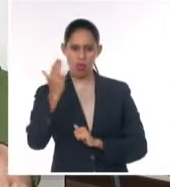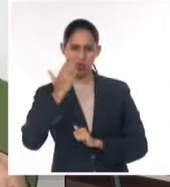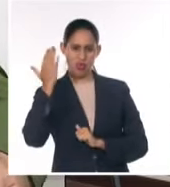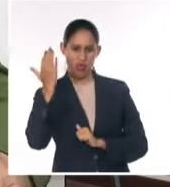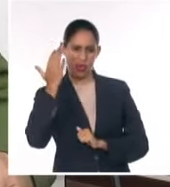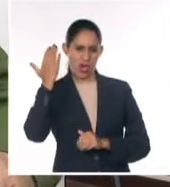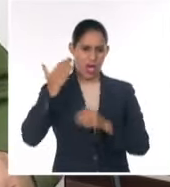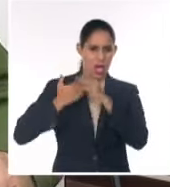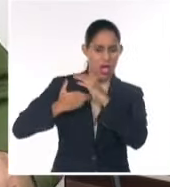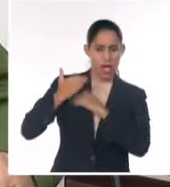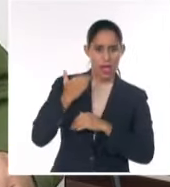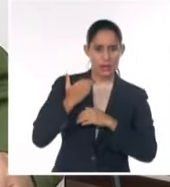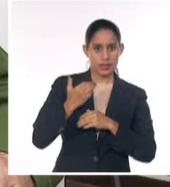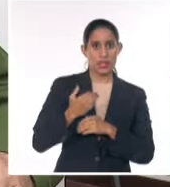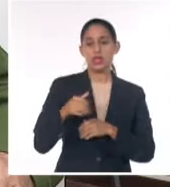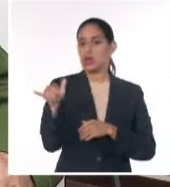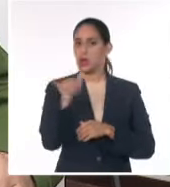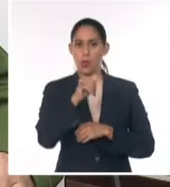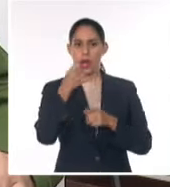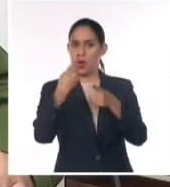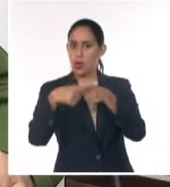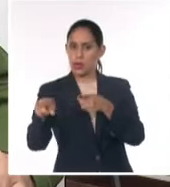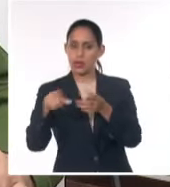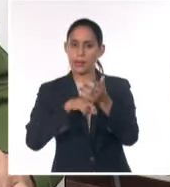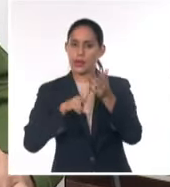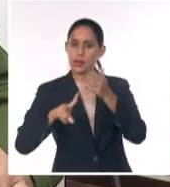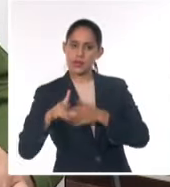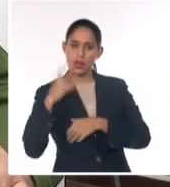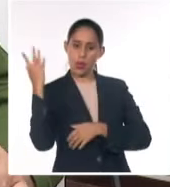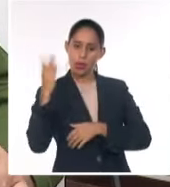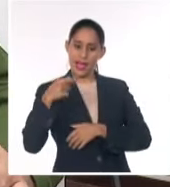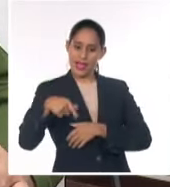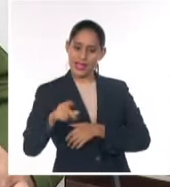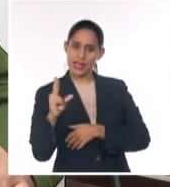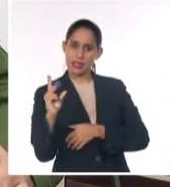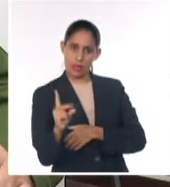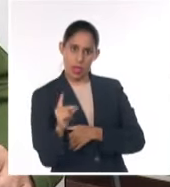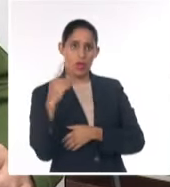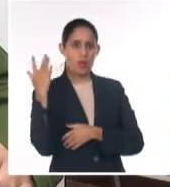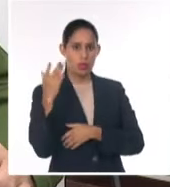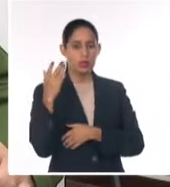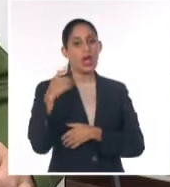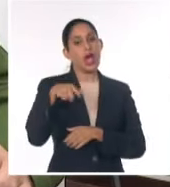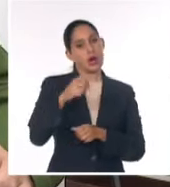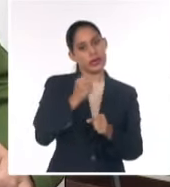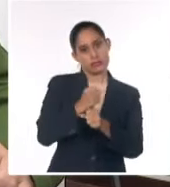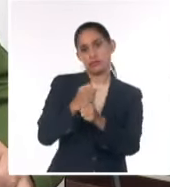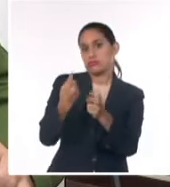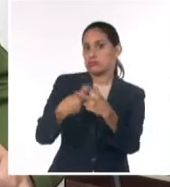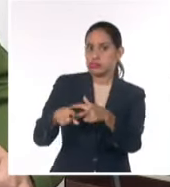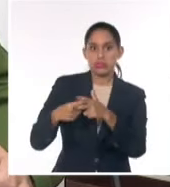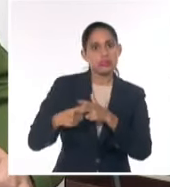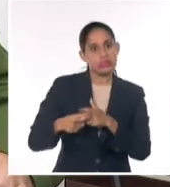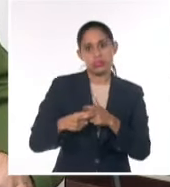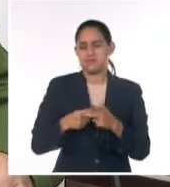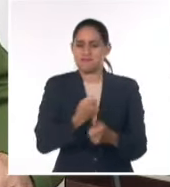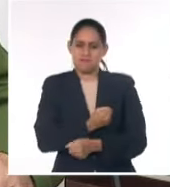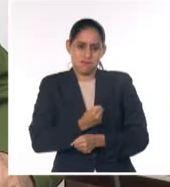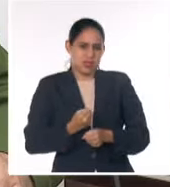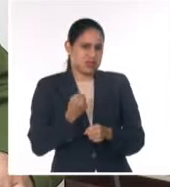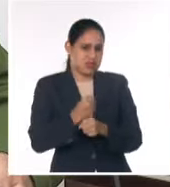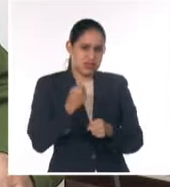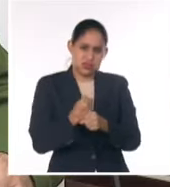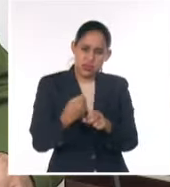las provincias que han sido afectadas por el huracán Rafael, van en fase de recuperación y se ha trabajado intensamente